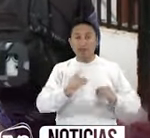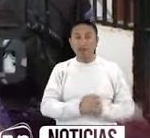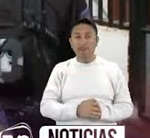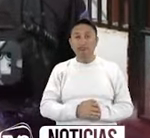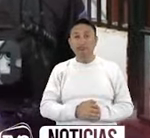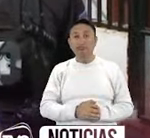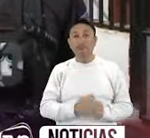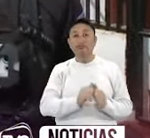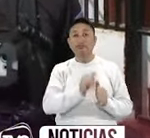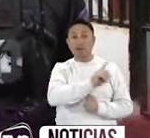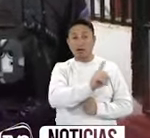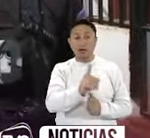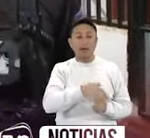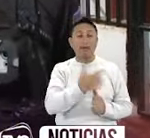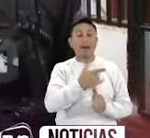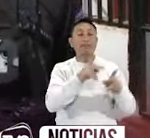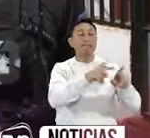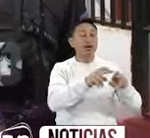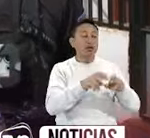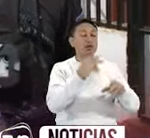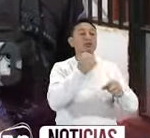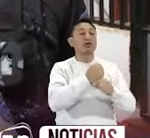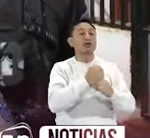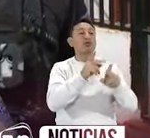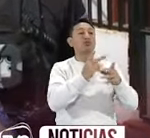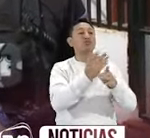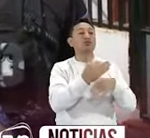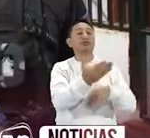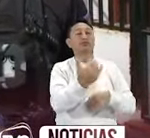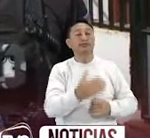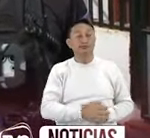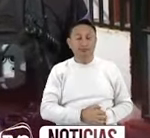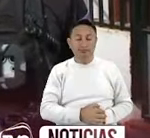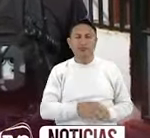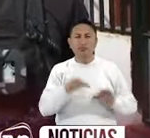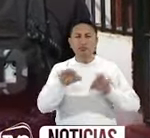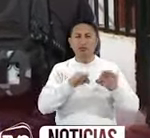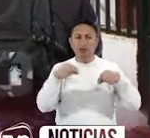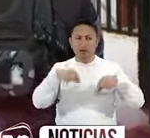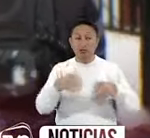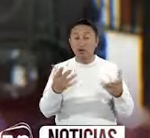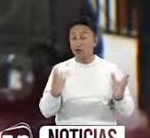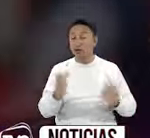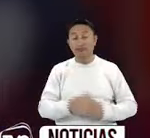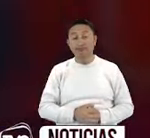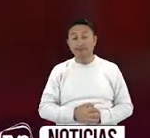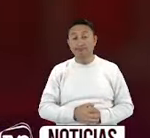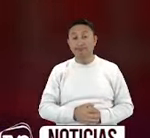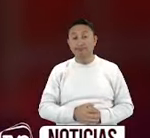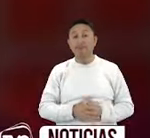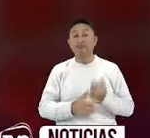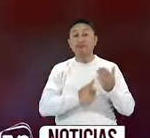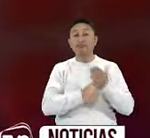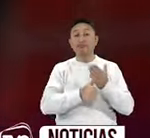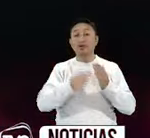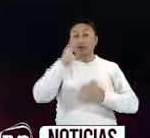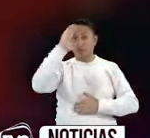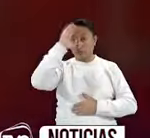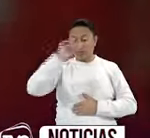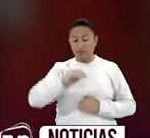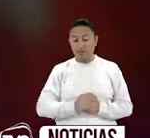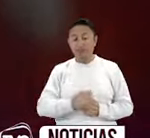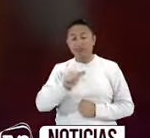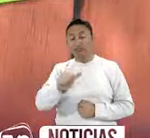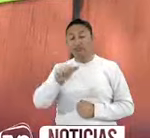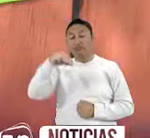de funcionamiento, a lo cual nos indicaron que no lo tenían. El Ministerio del Interior y la AMC